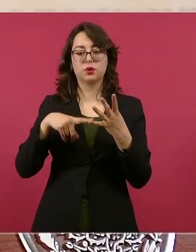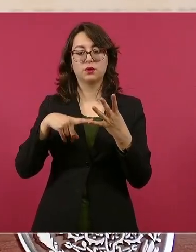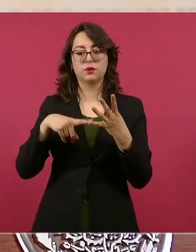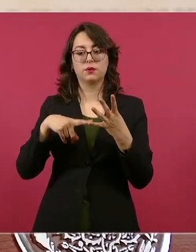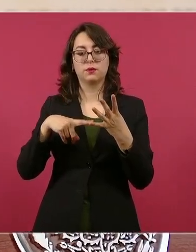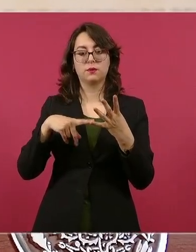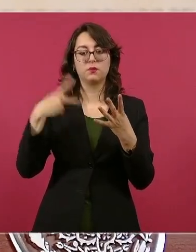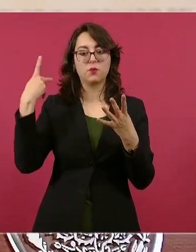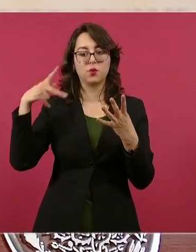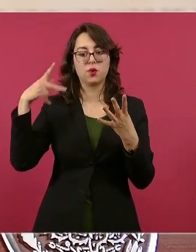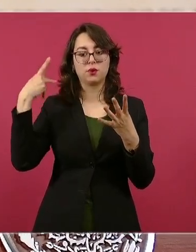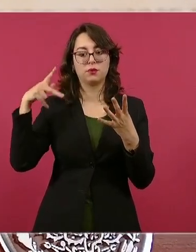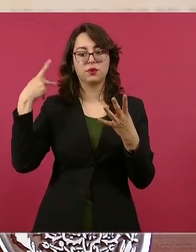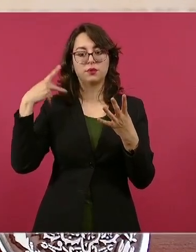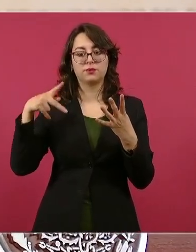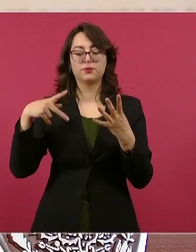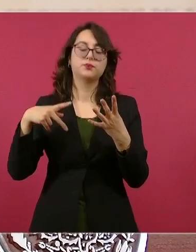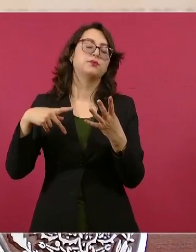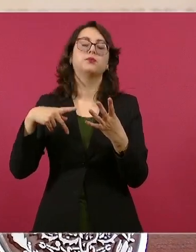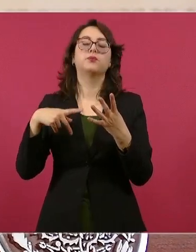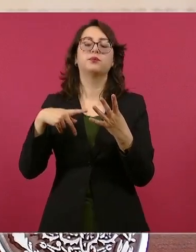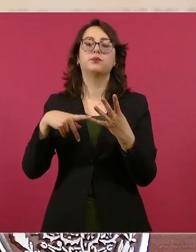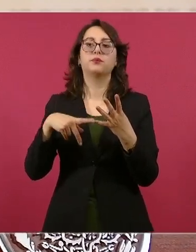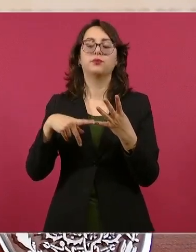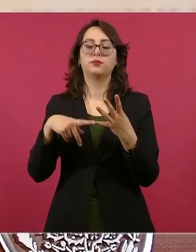y Puebla.